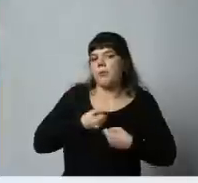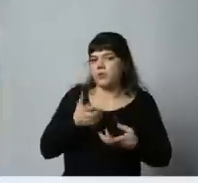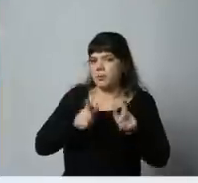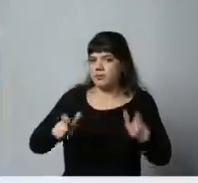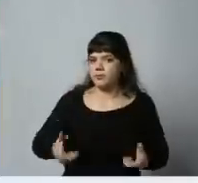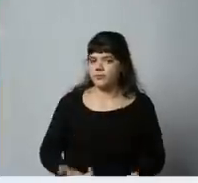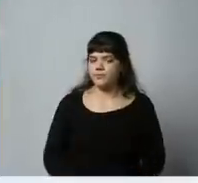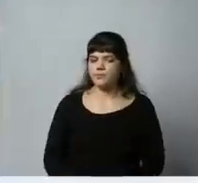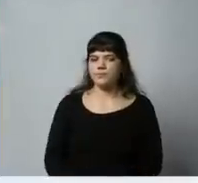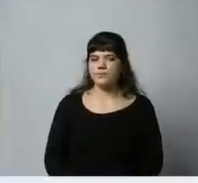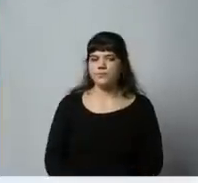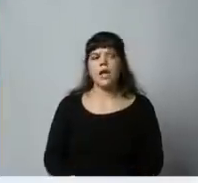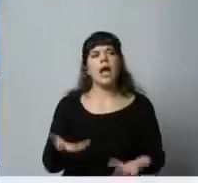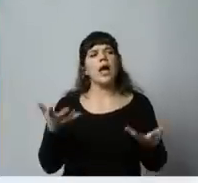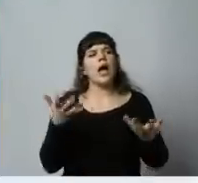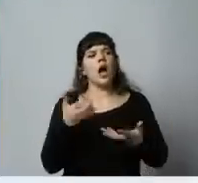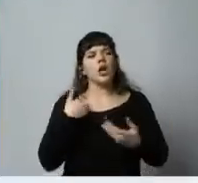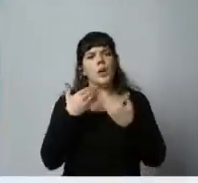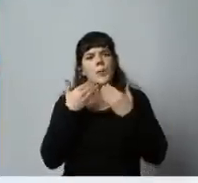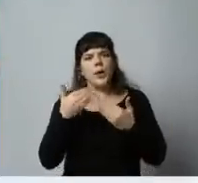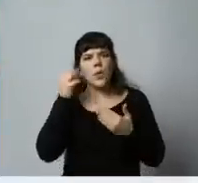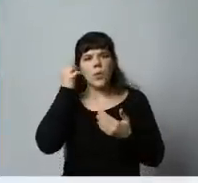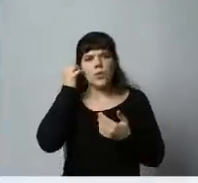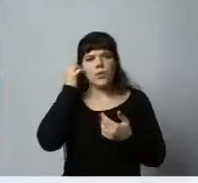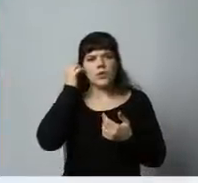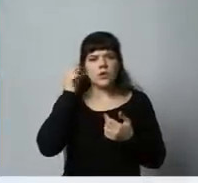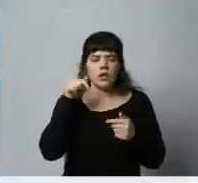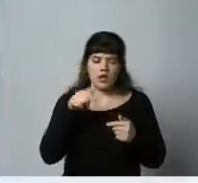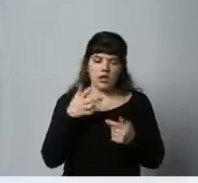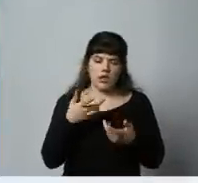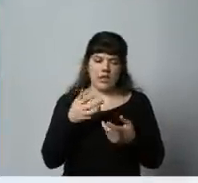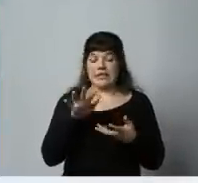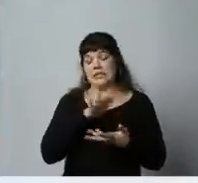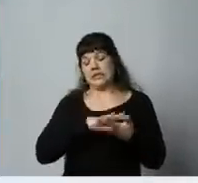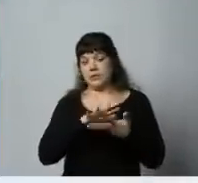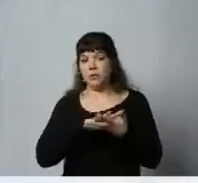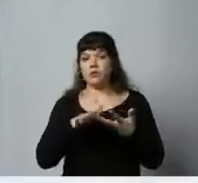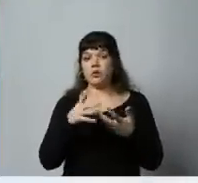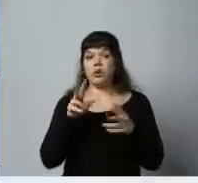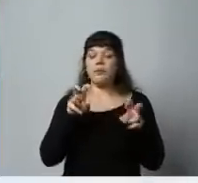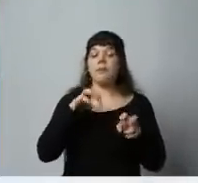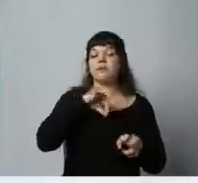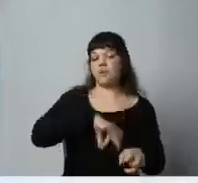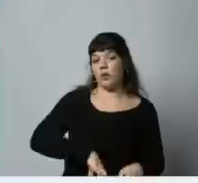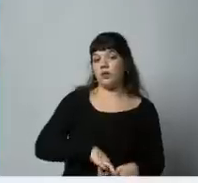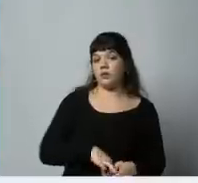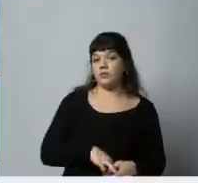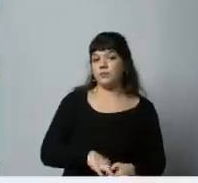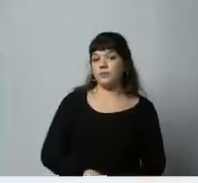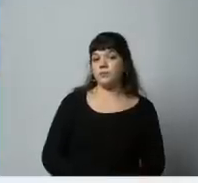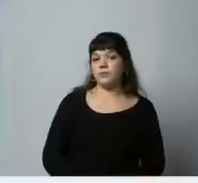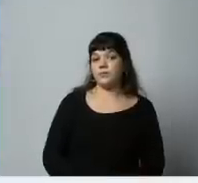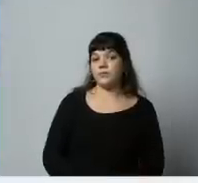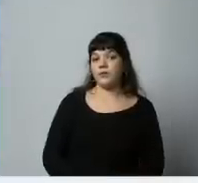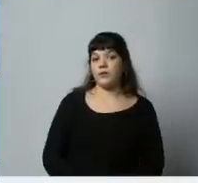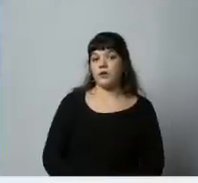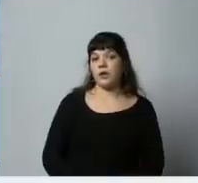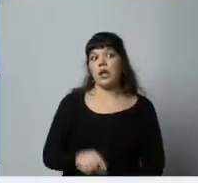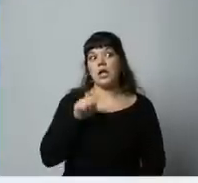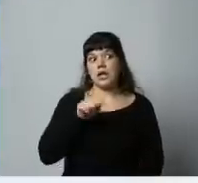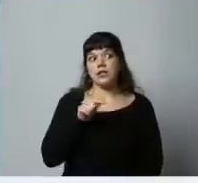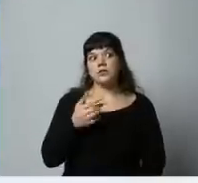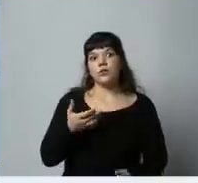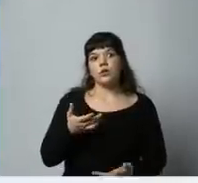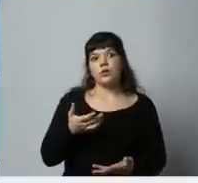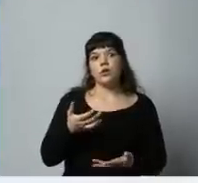pregunta es este en medio de esto está toda la discusión sobre el salario no este y eso